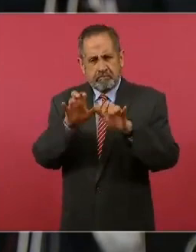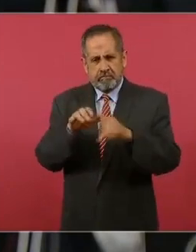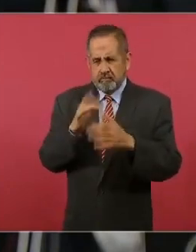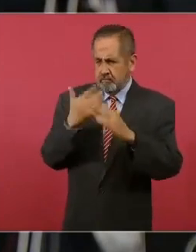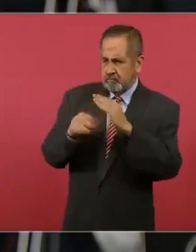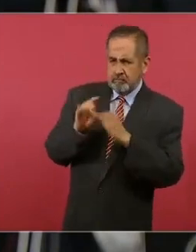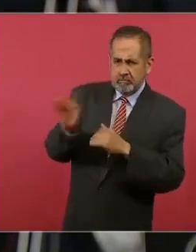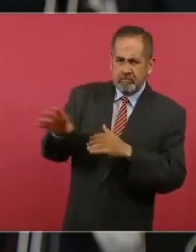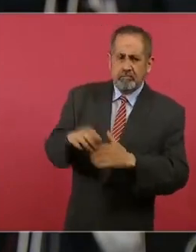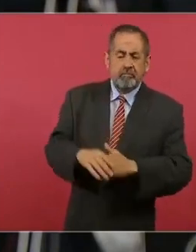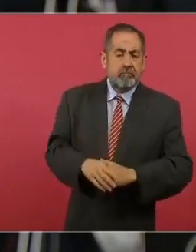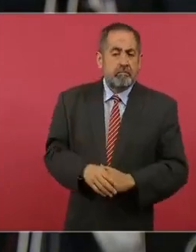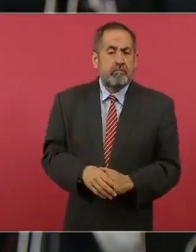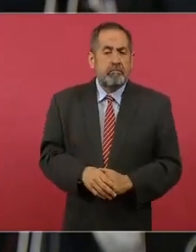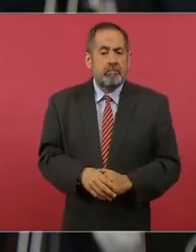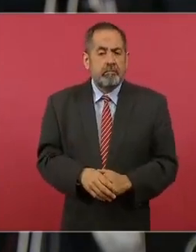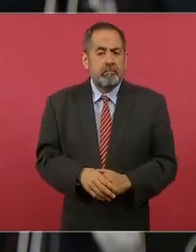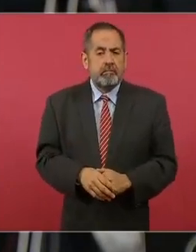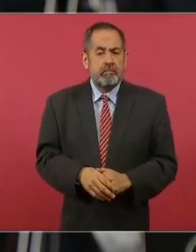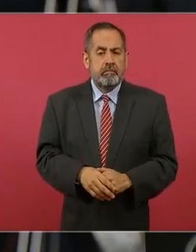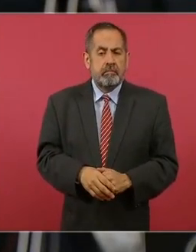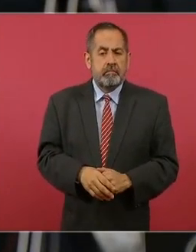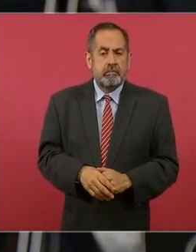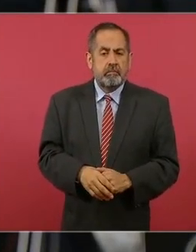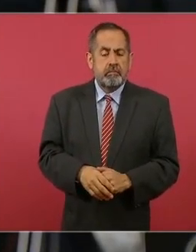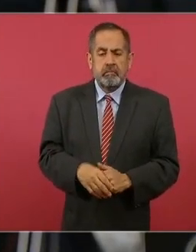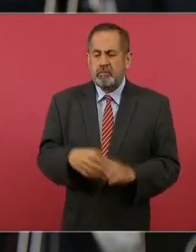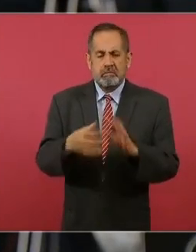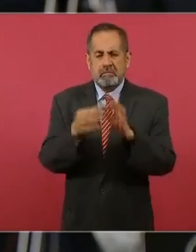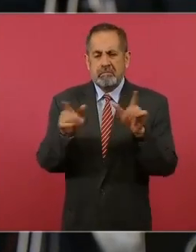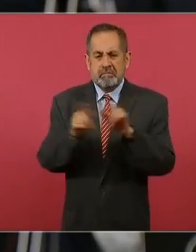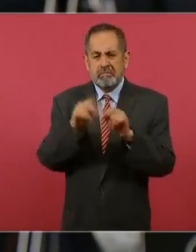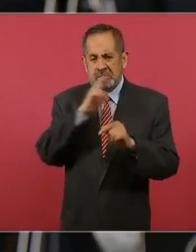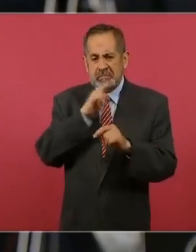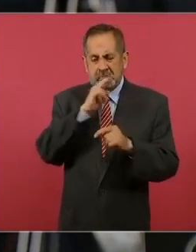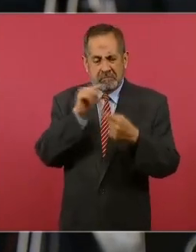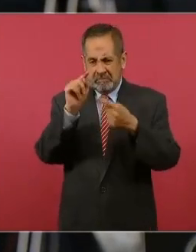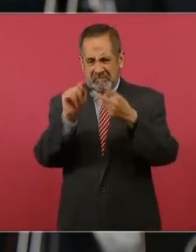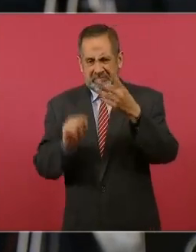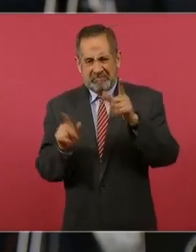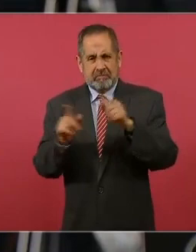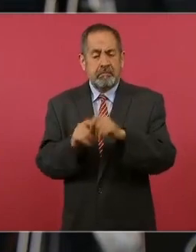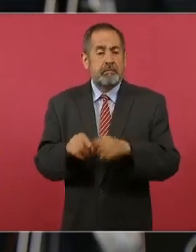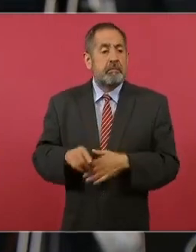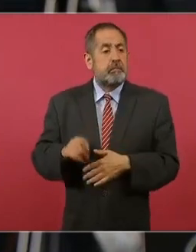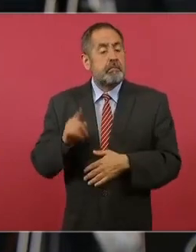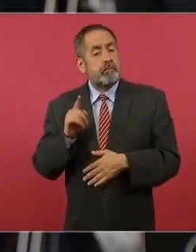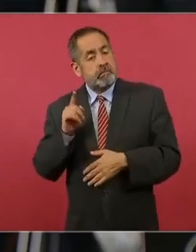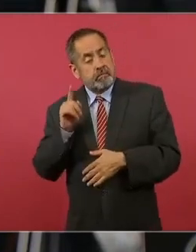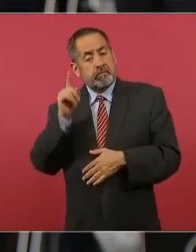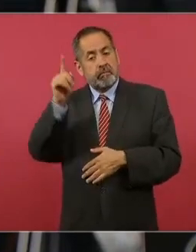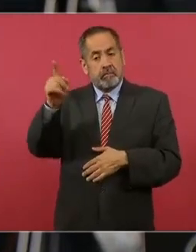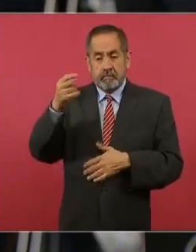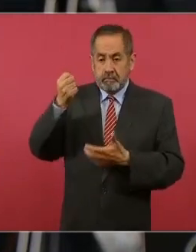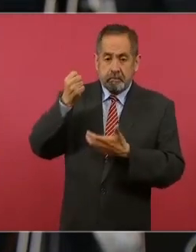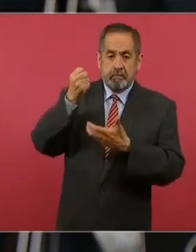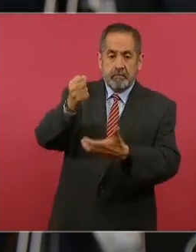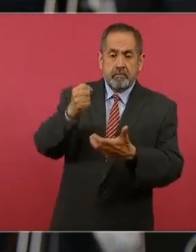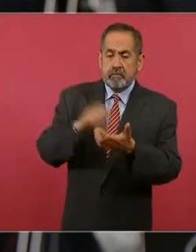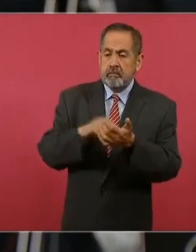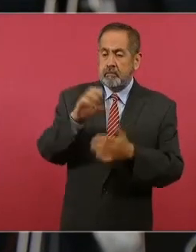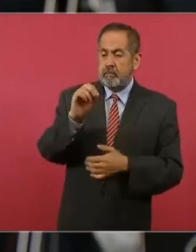si usted gusta, porque si no. Le voy a decir un poco rapidísimo todos los puntos. Hubo un concurso, hubo un recurso del